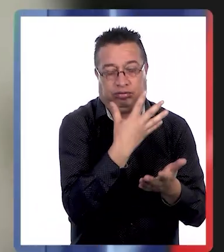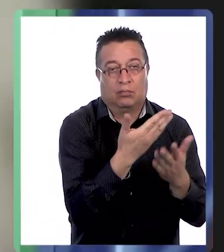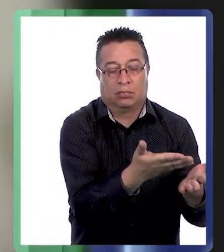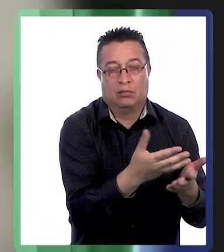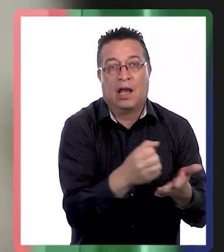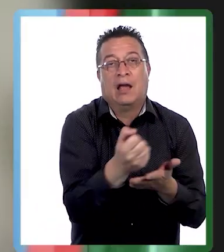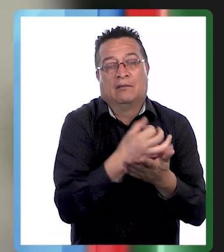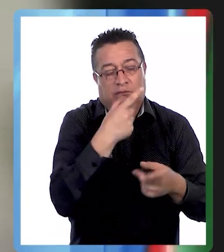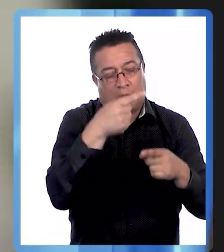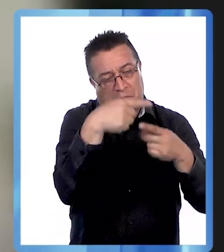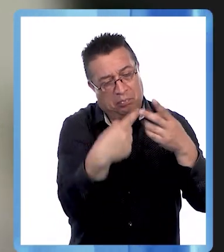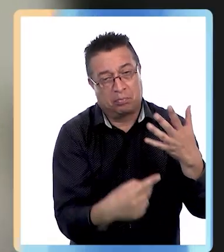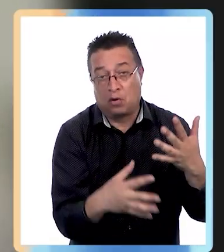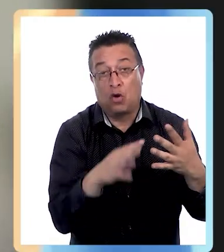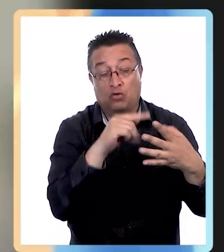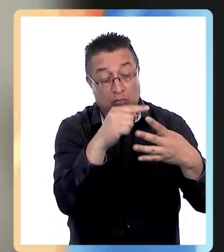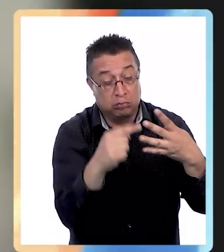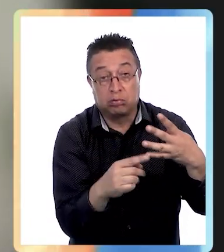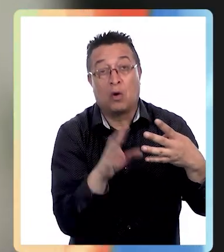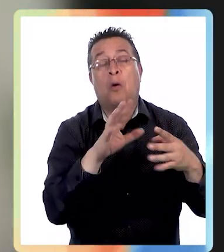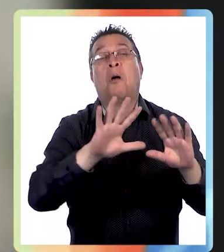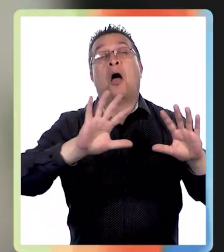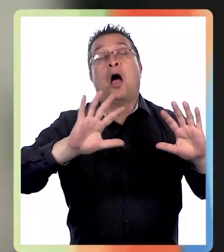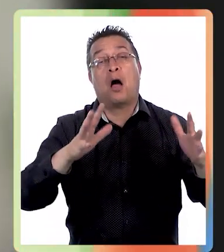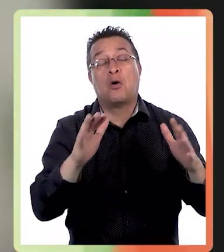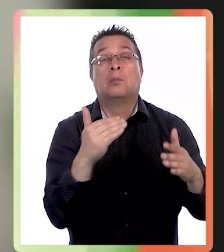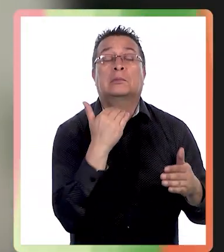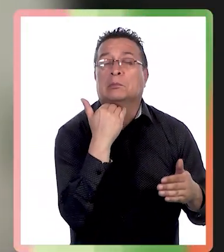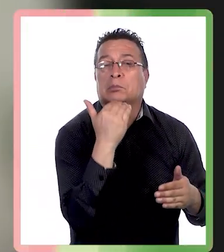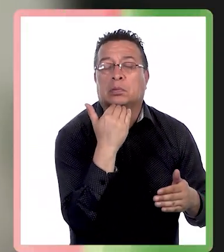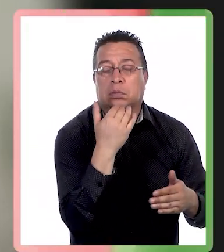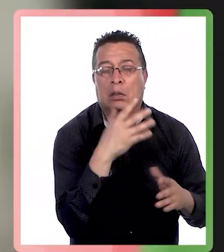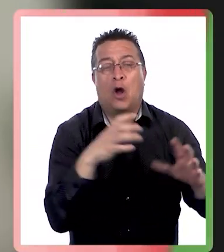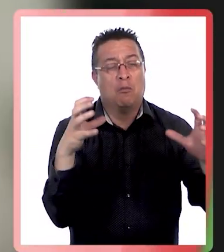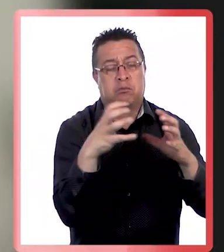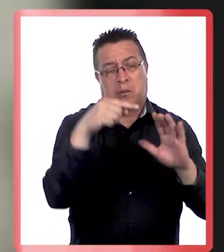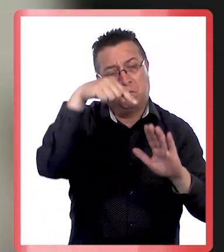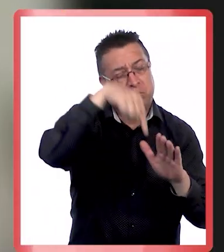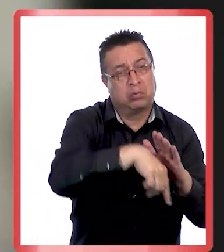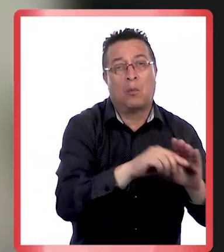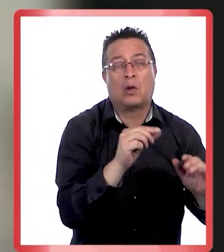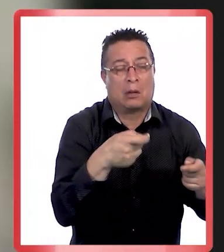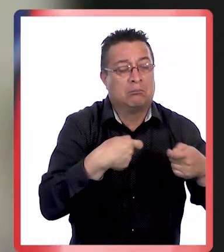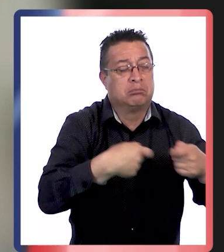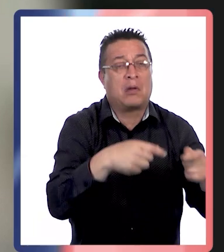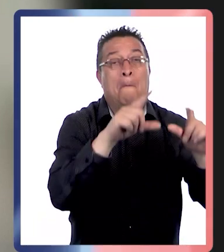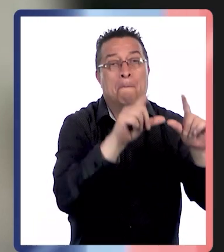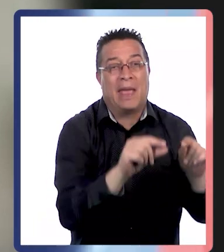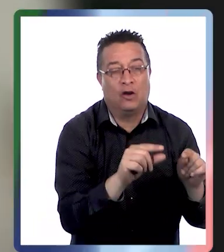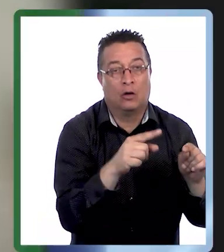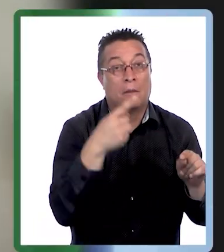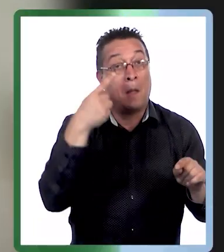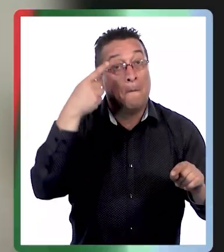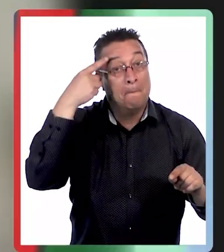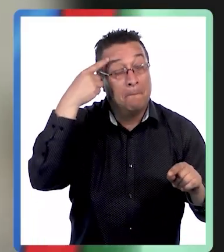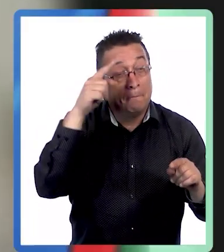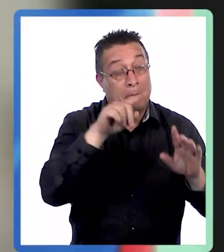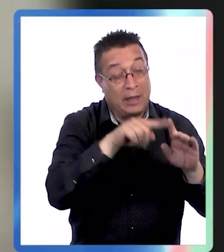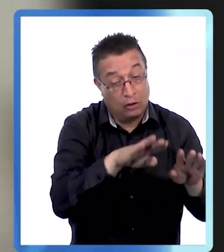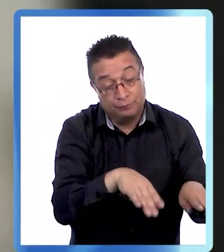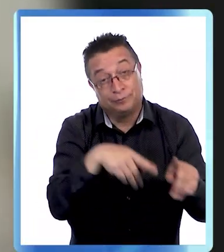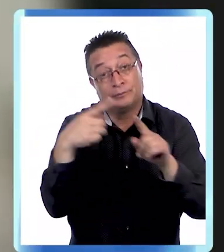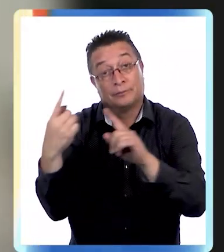los tratamientos que se va a someter probablemente sean menos agresivos y menos costosos. En ese